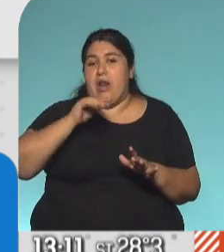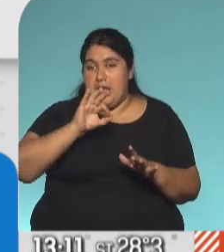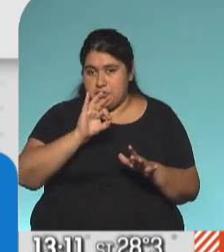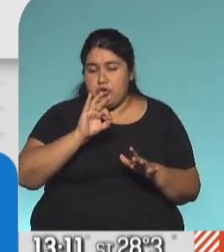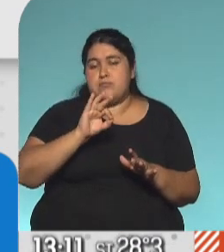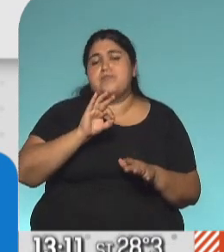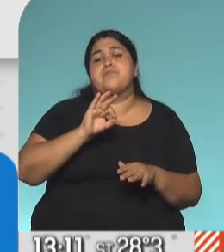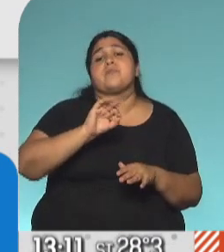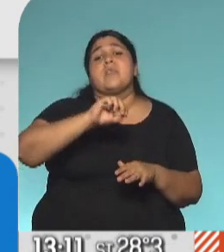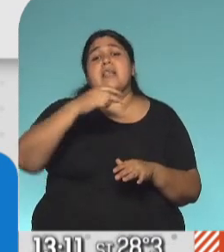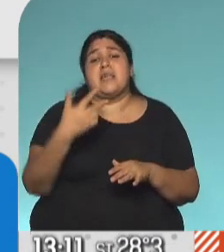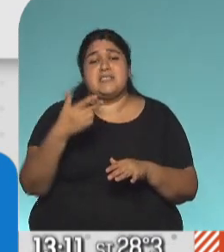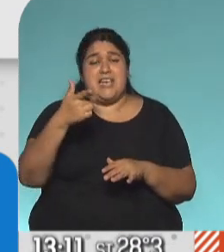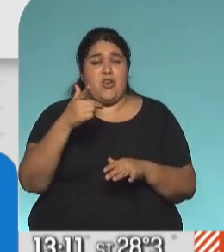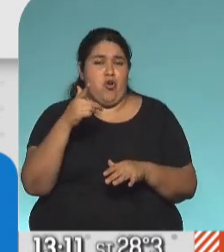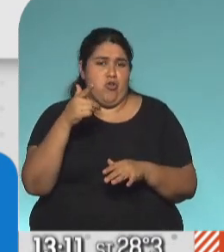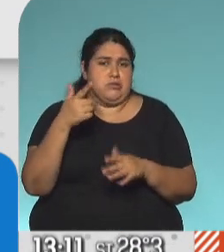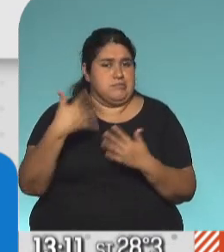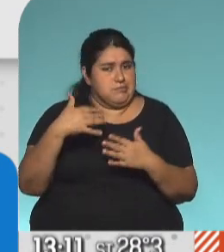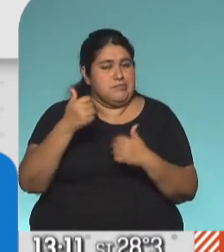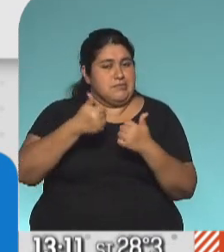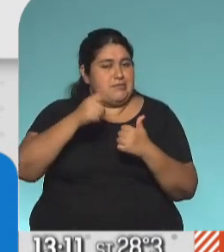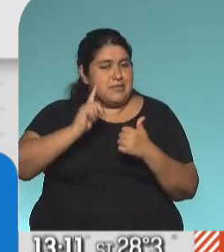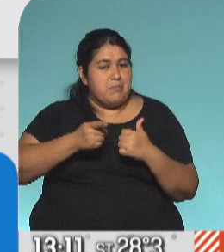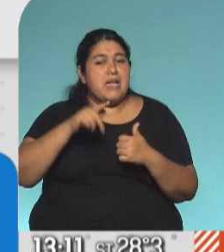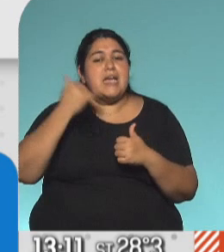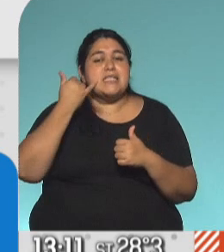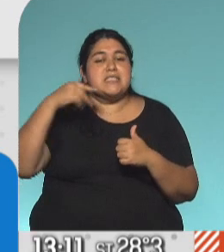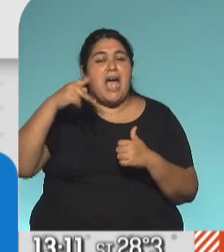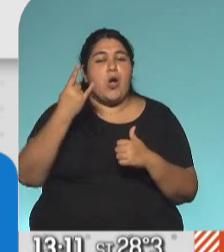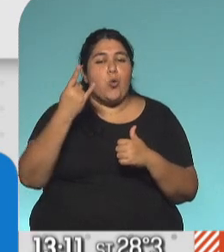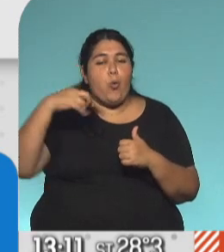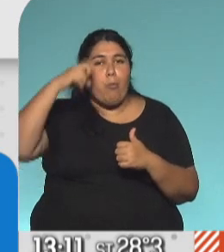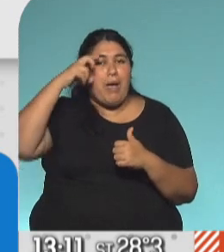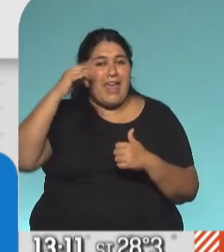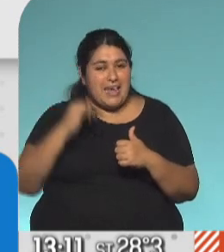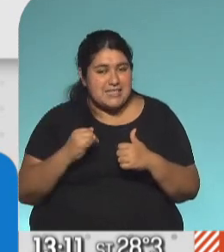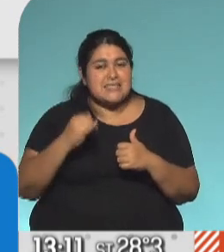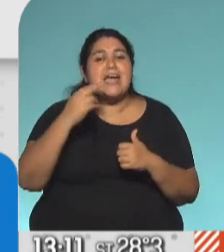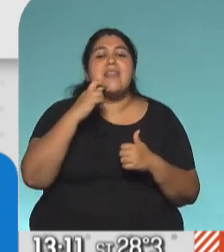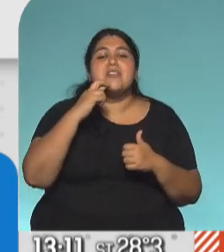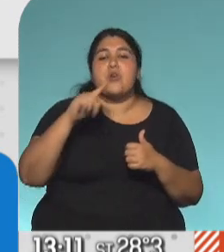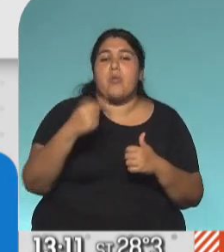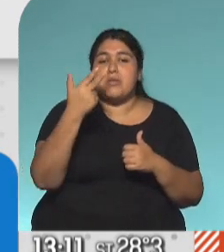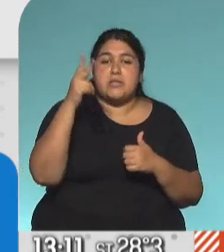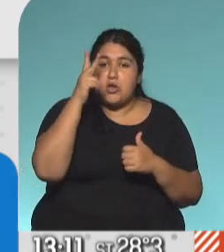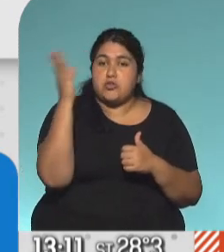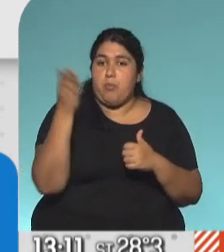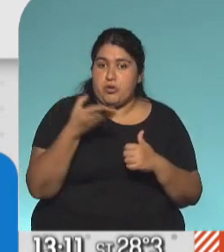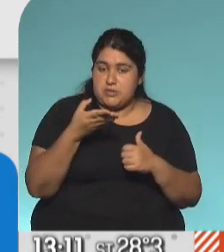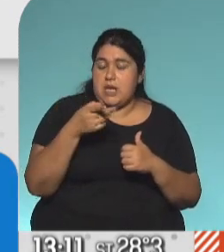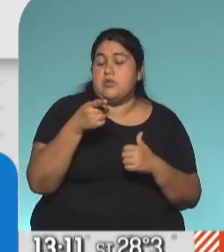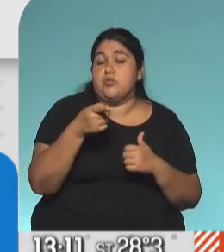19.74. En tercer lugar, ahí peleadísimo, Yacu Pérez con el 19.38, aunque ampliaron un poquito más la diferencia en